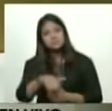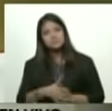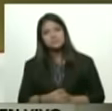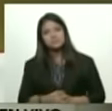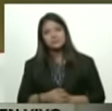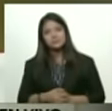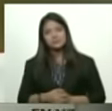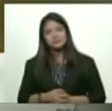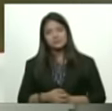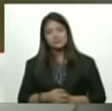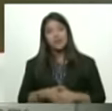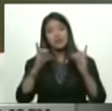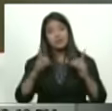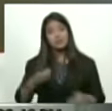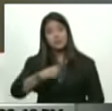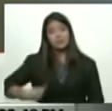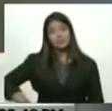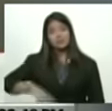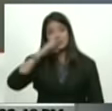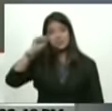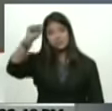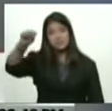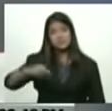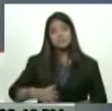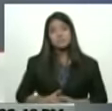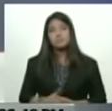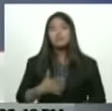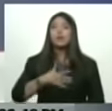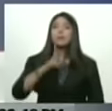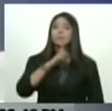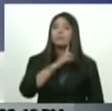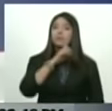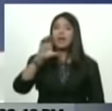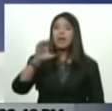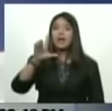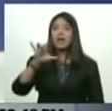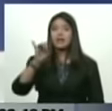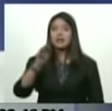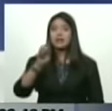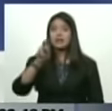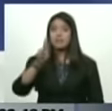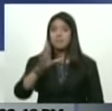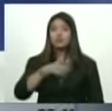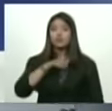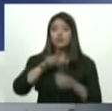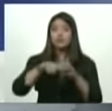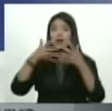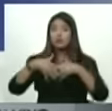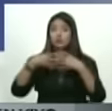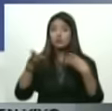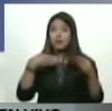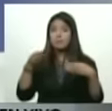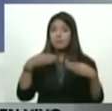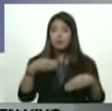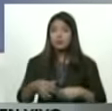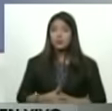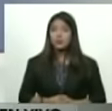de estas acciones tomadas por el primer mandatario nacional. Mi nombre es Elinue Valencia, pertenezco a la industria del plástico,